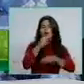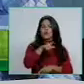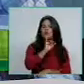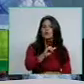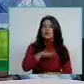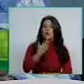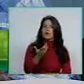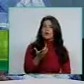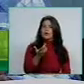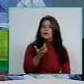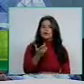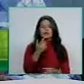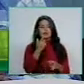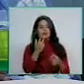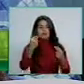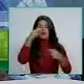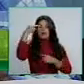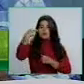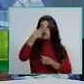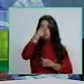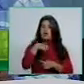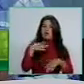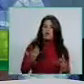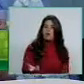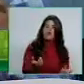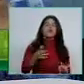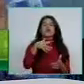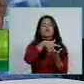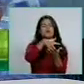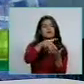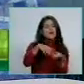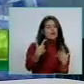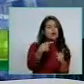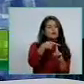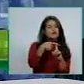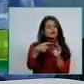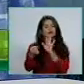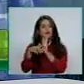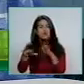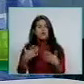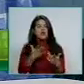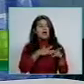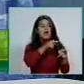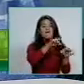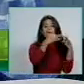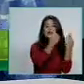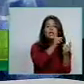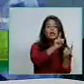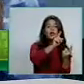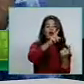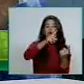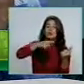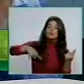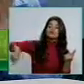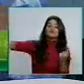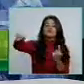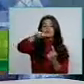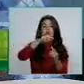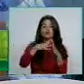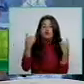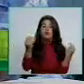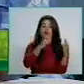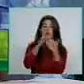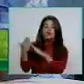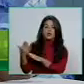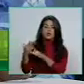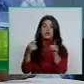como artesanos de Cúpira, cuáles son nuestras debilidades? No yo como familia que produzco, sino yo artesano que aporto